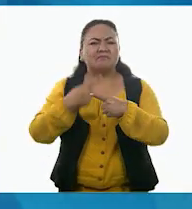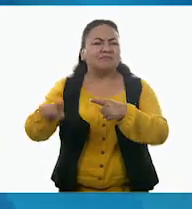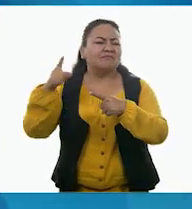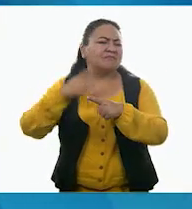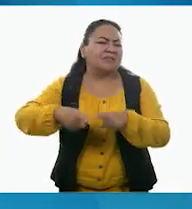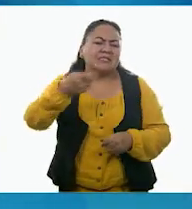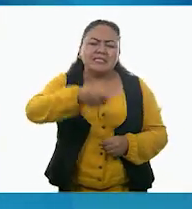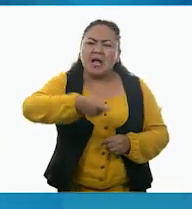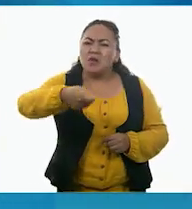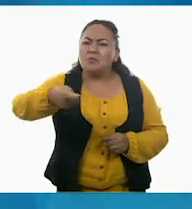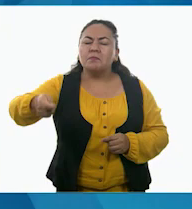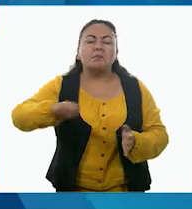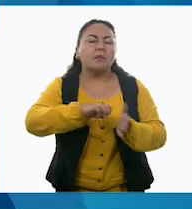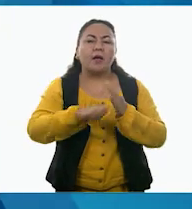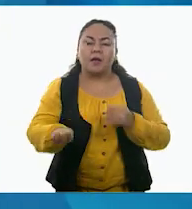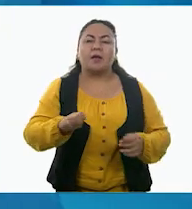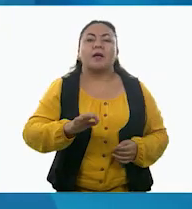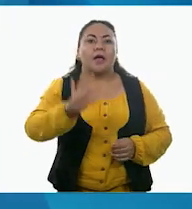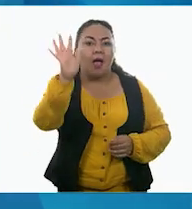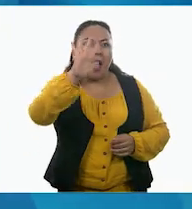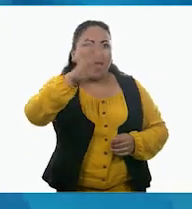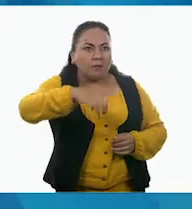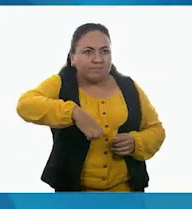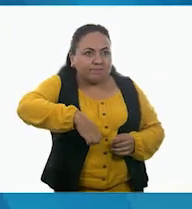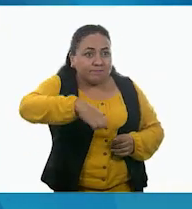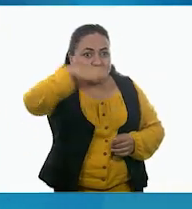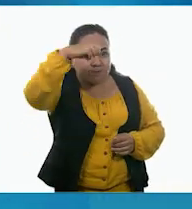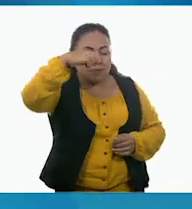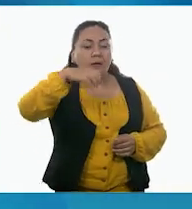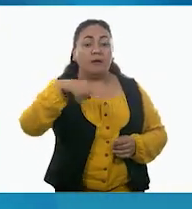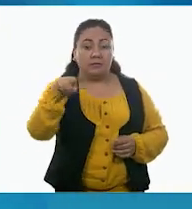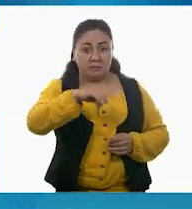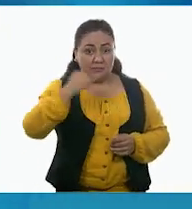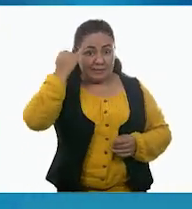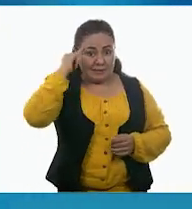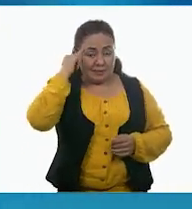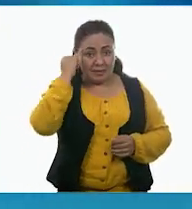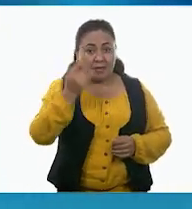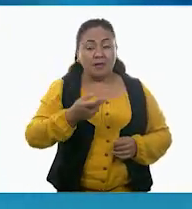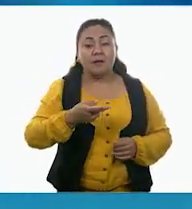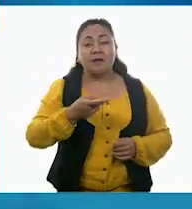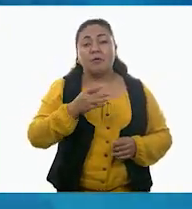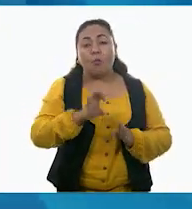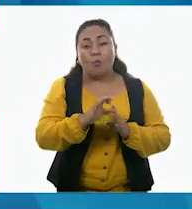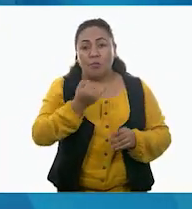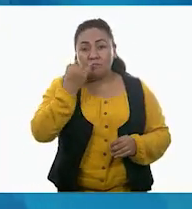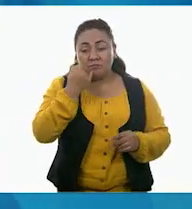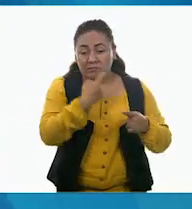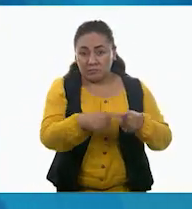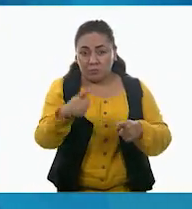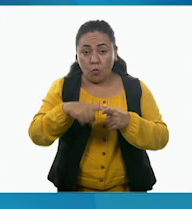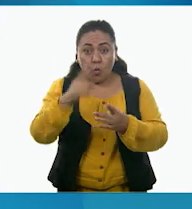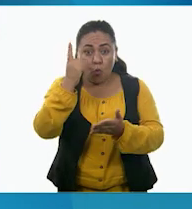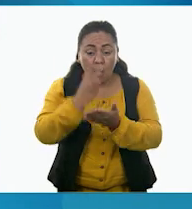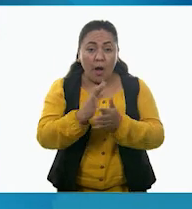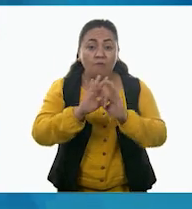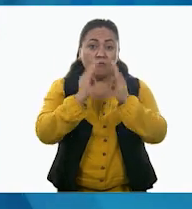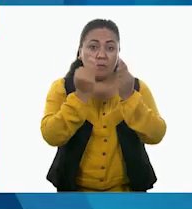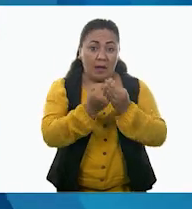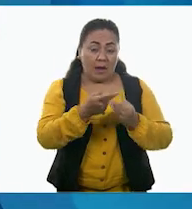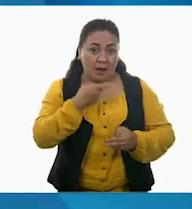ejemplo, los que se usan para saludar a la gente mayor. Las lenguas indígenas no son solo una forma de decir las